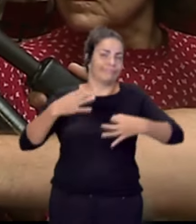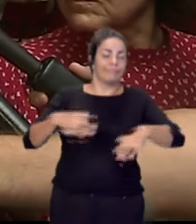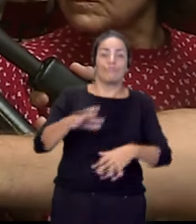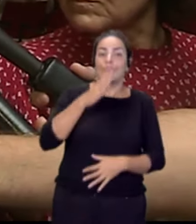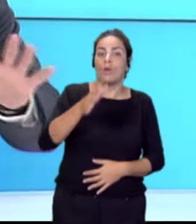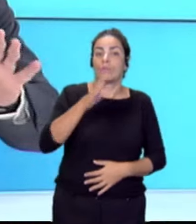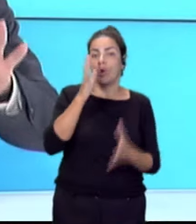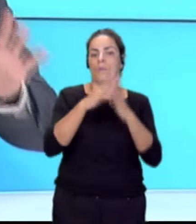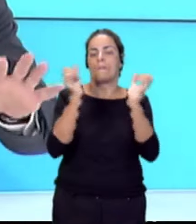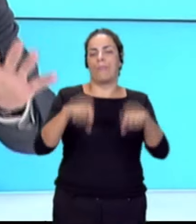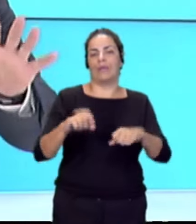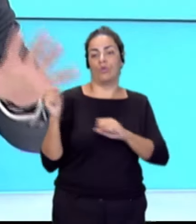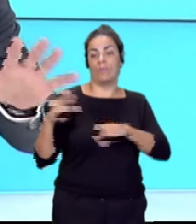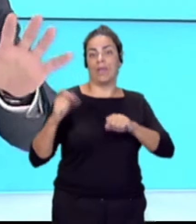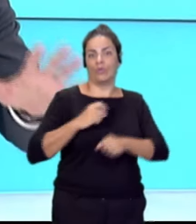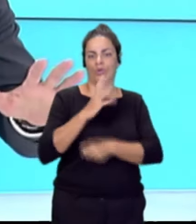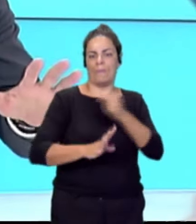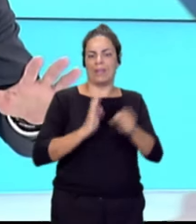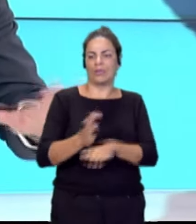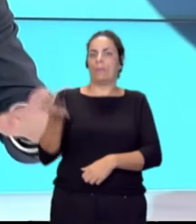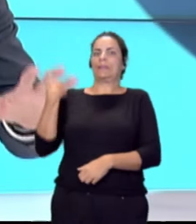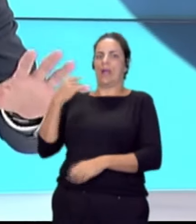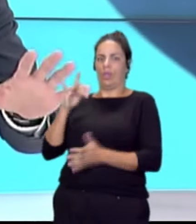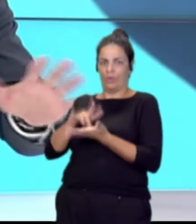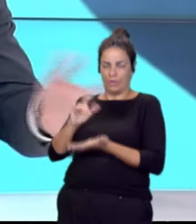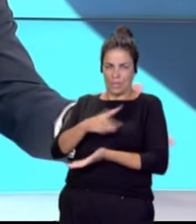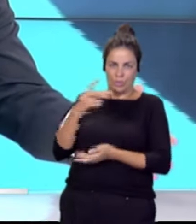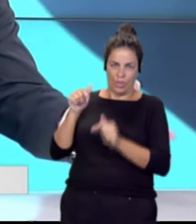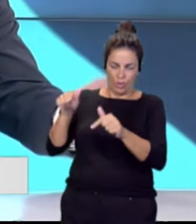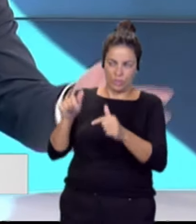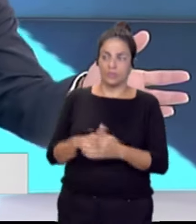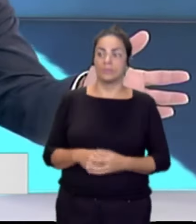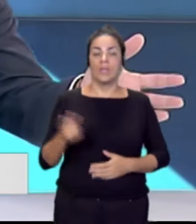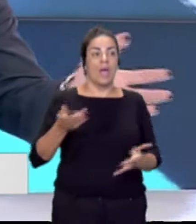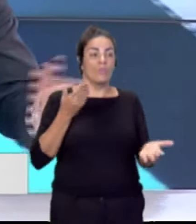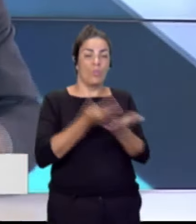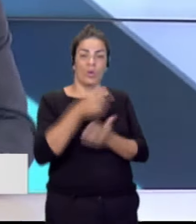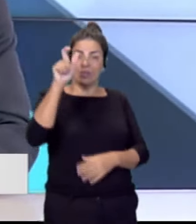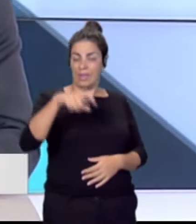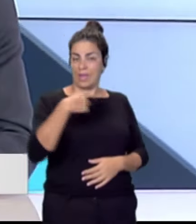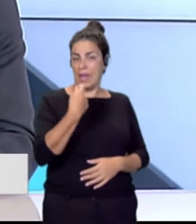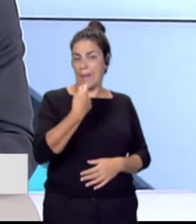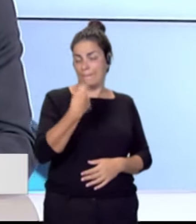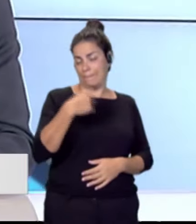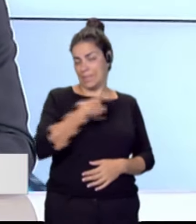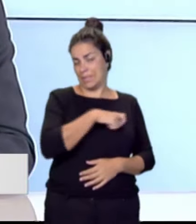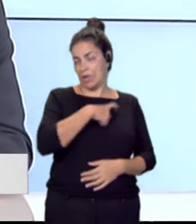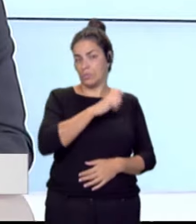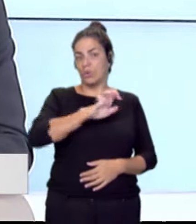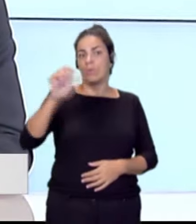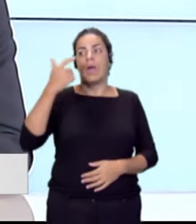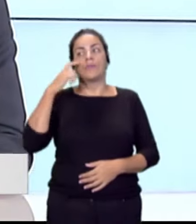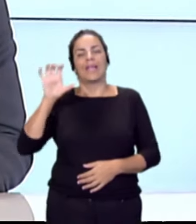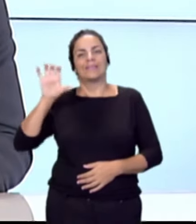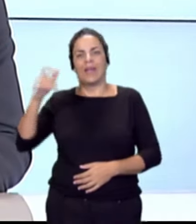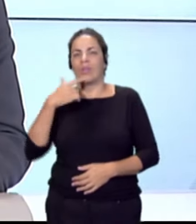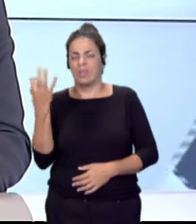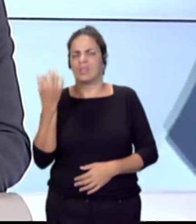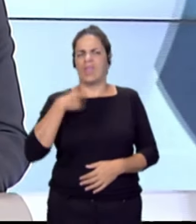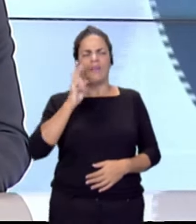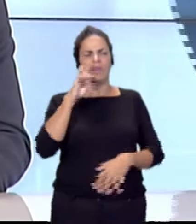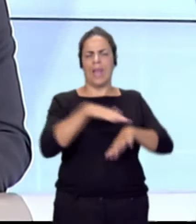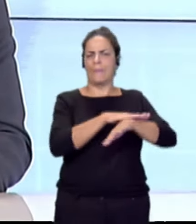mandato pasado. Y esta propuesta que ha hecho la presidenta von der Leyen tendrá que ser el Estado. Ya he visto la manifestación de la ministra en este asunto. Es